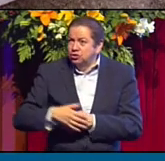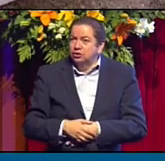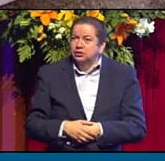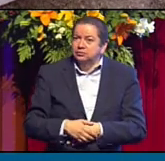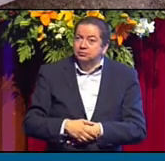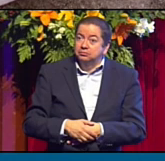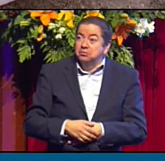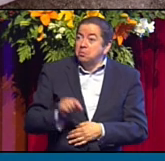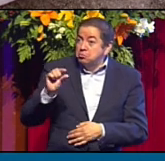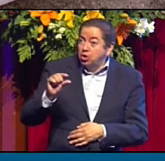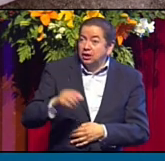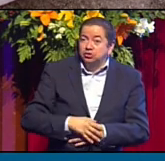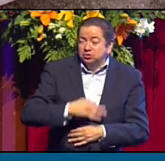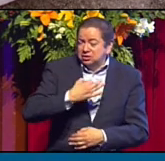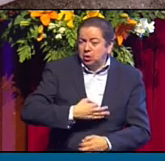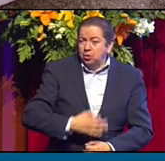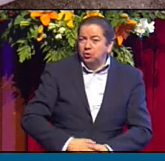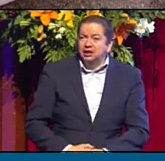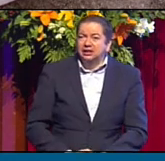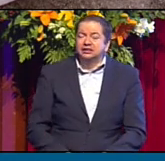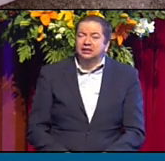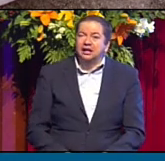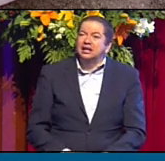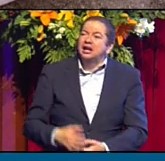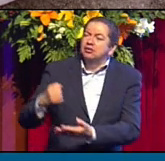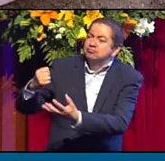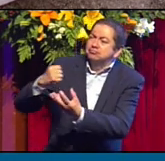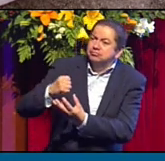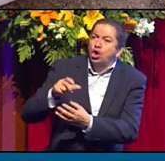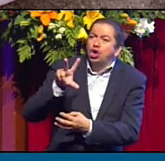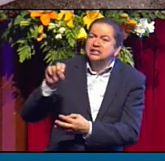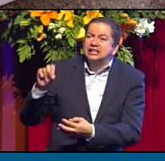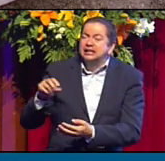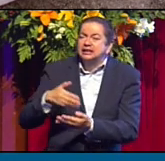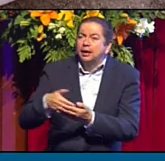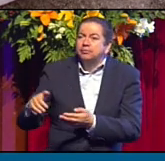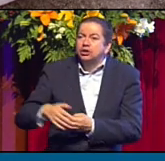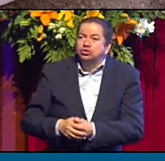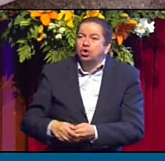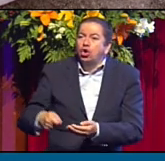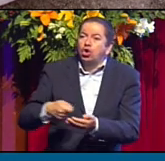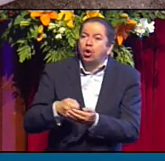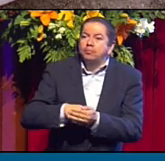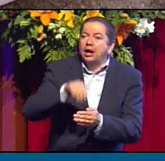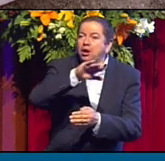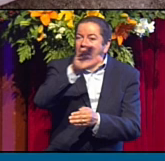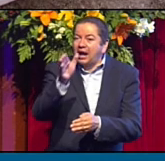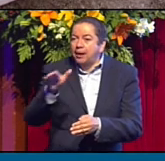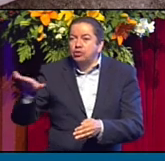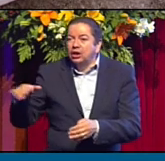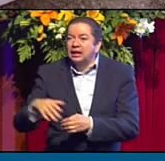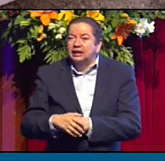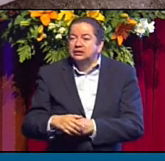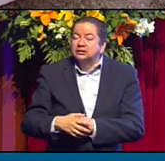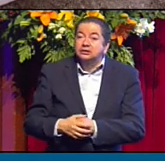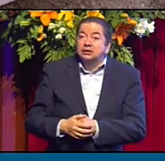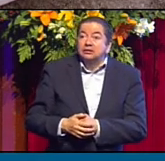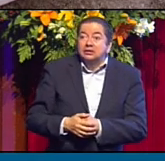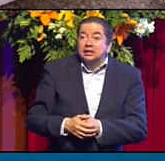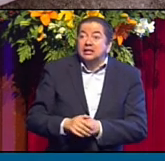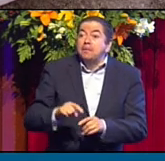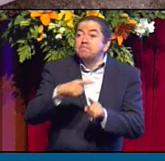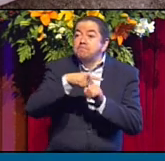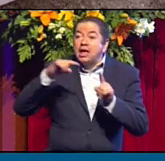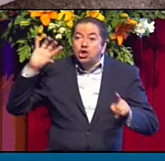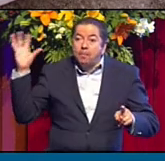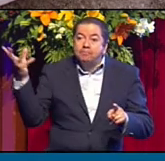pero poquita plata, pero segura. ¿Para qué nos permitieron estos 80 millones? Compramos una camioneta a medio ambiente. Los concejales nos habían dicho, los de medio ambiente